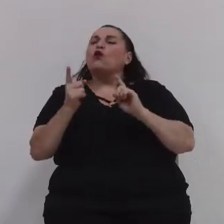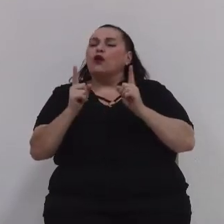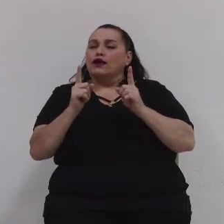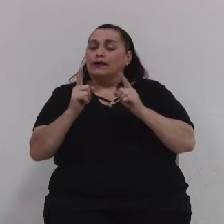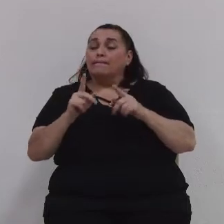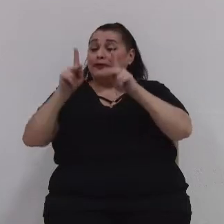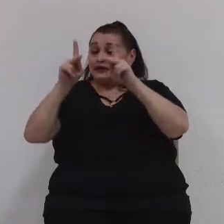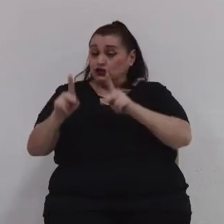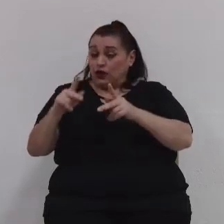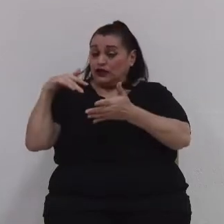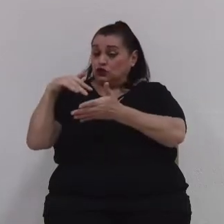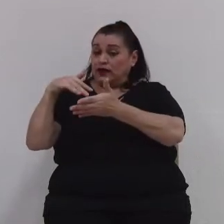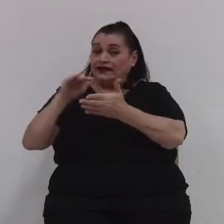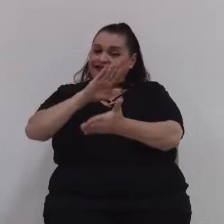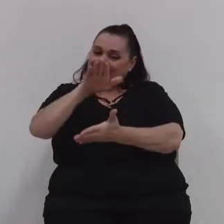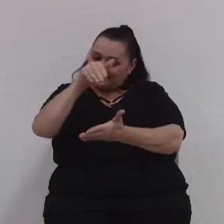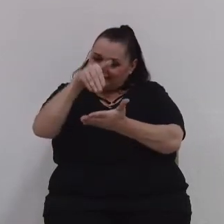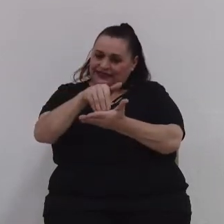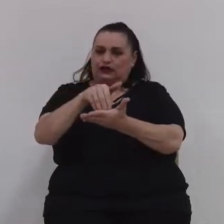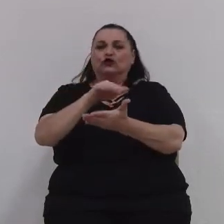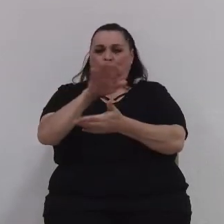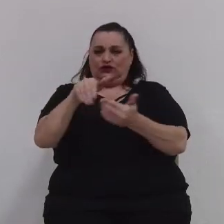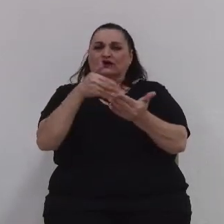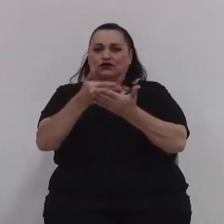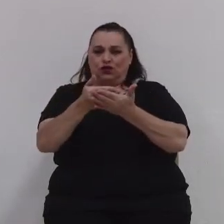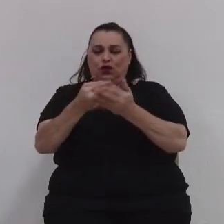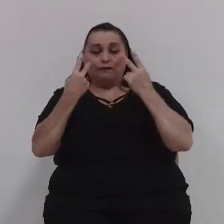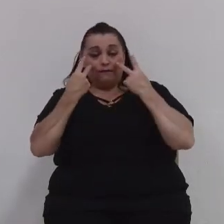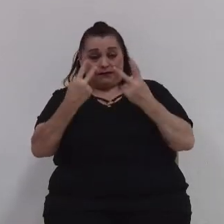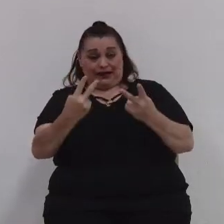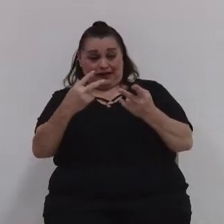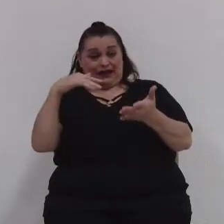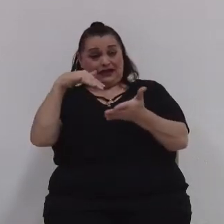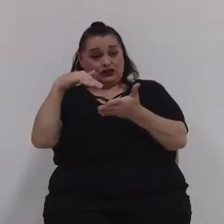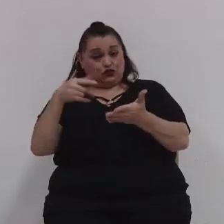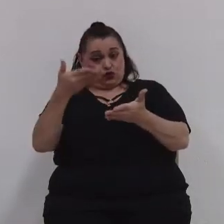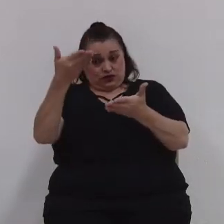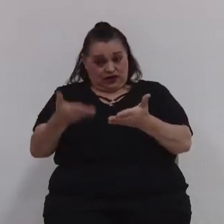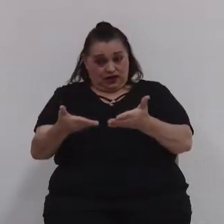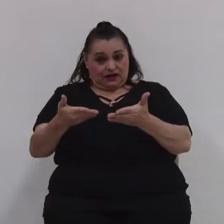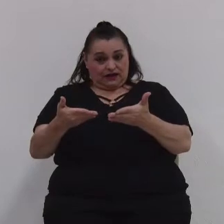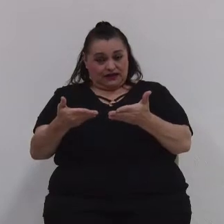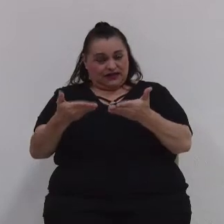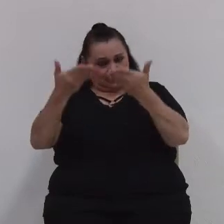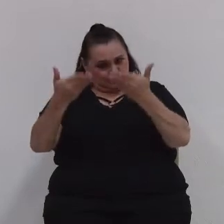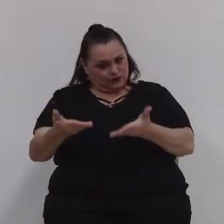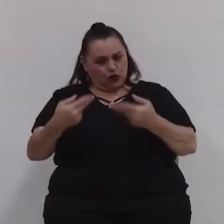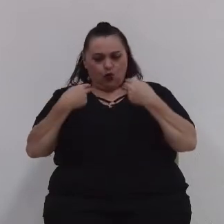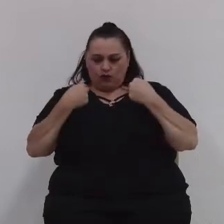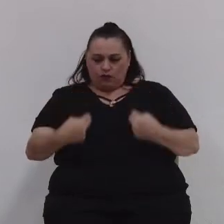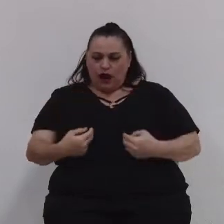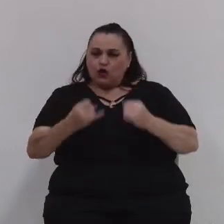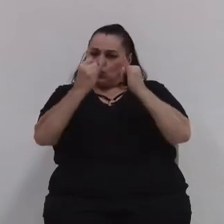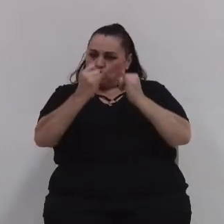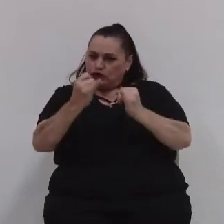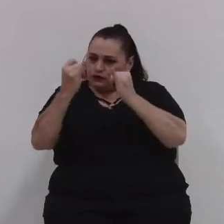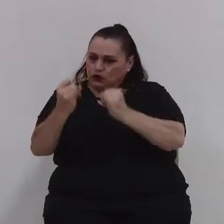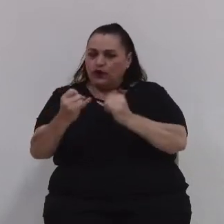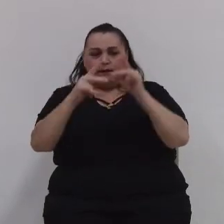persona estudiante en el centro de todo y verlos realmente como seres humanos individuales, personas